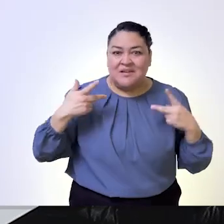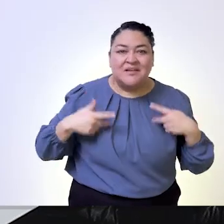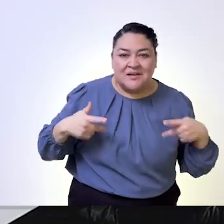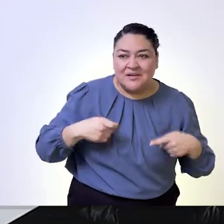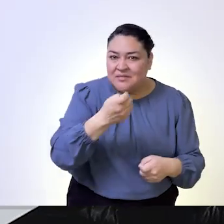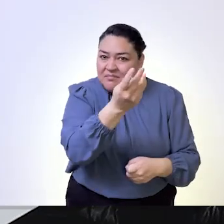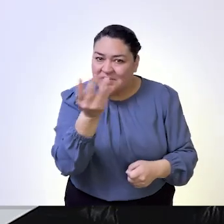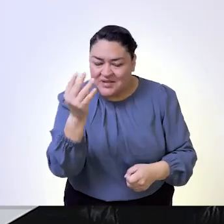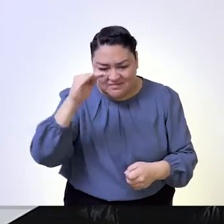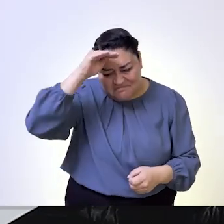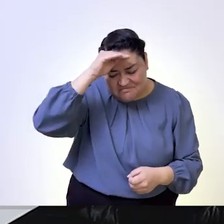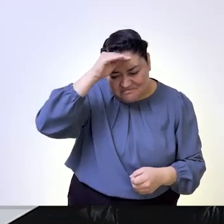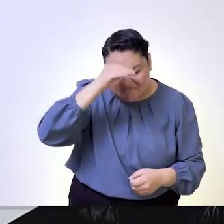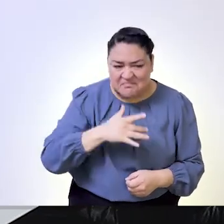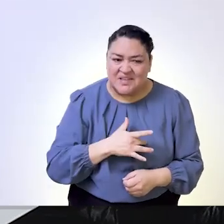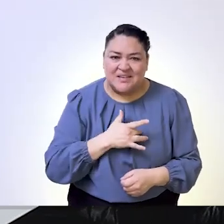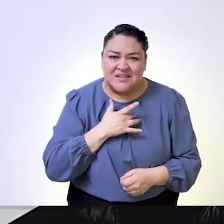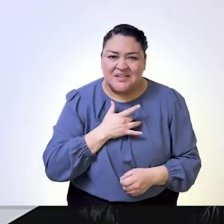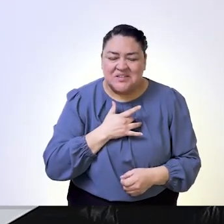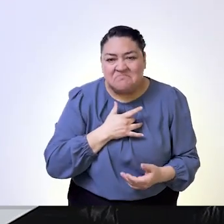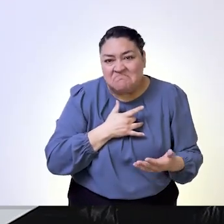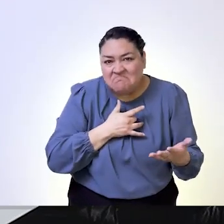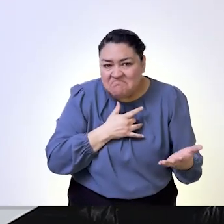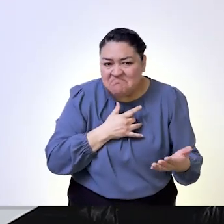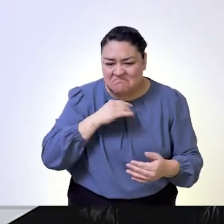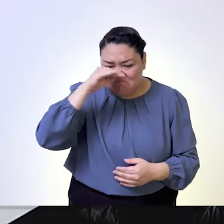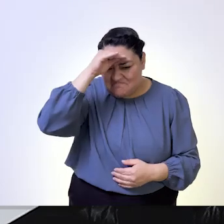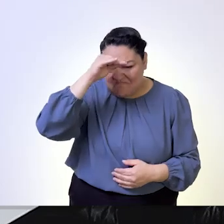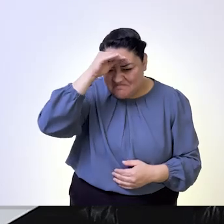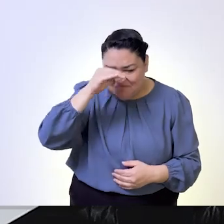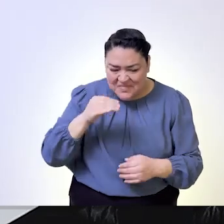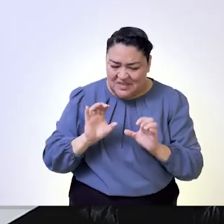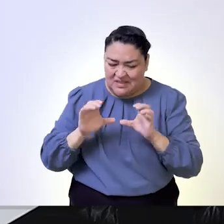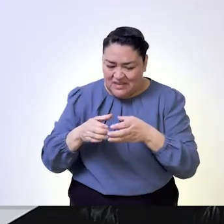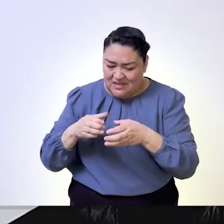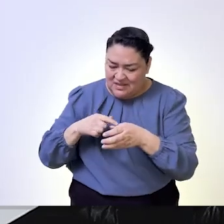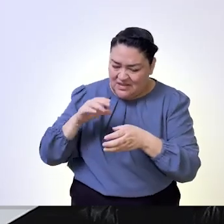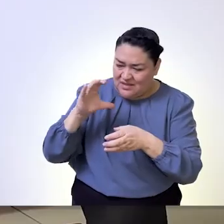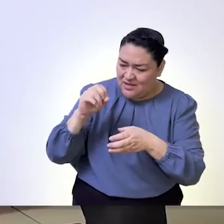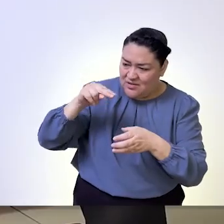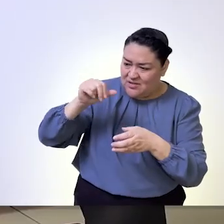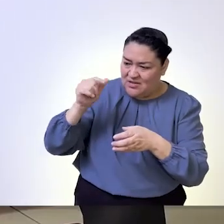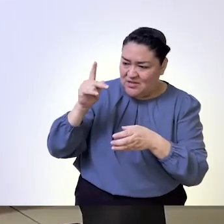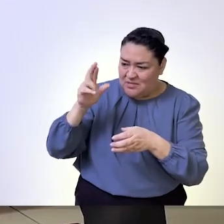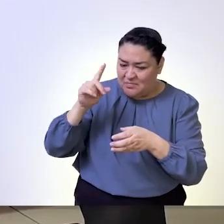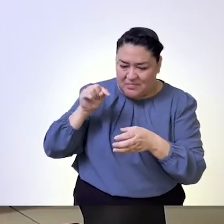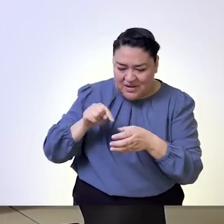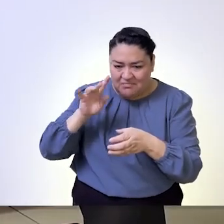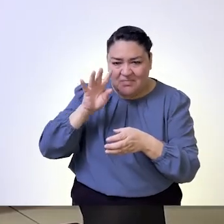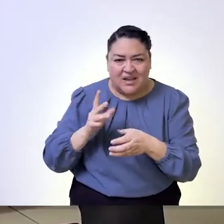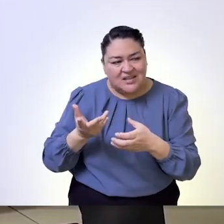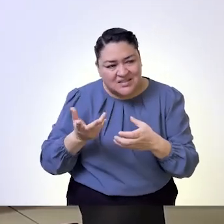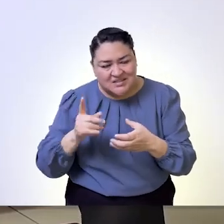de repente hay muchas personas que me parece que aún no todavía consideran que el Consejo es una especie